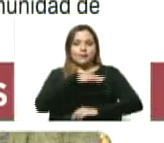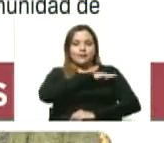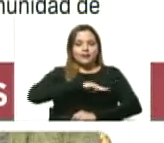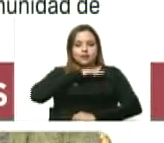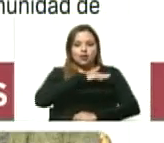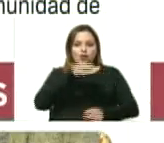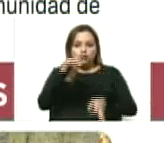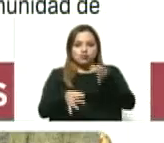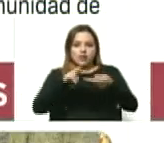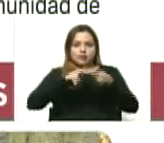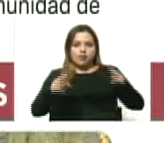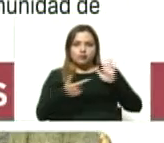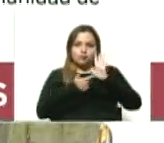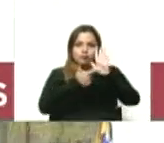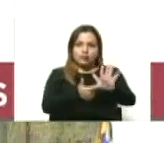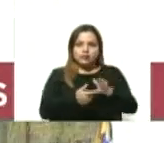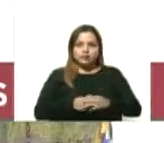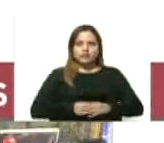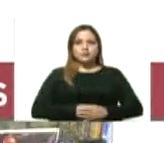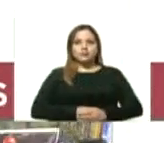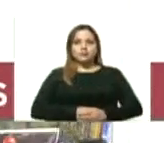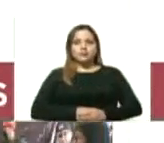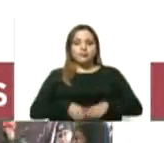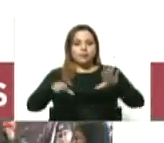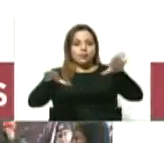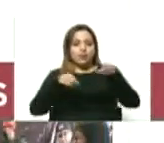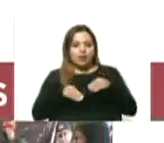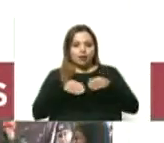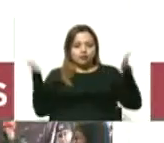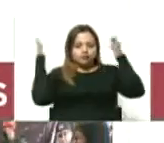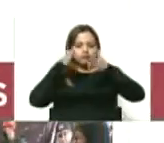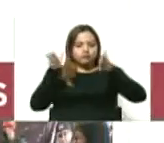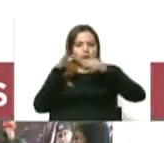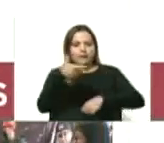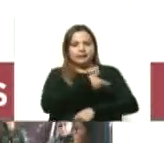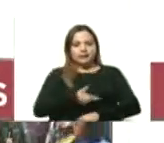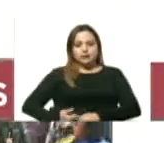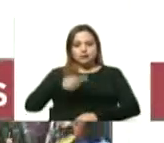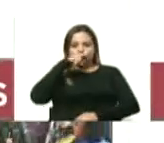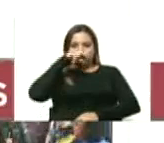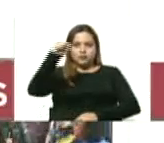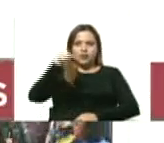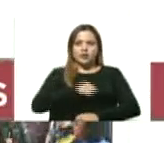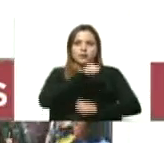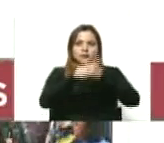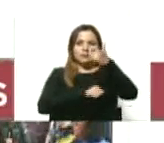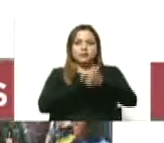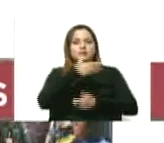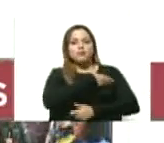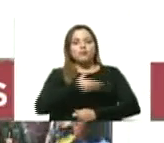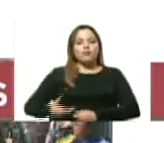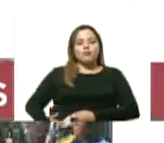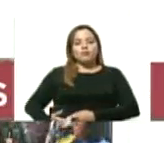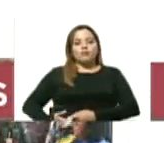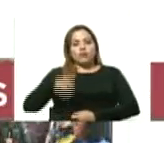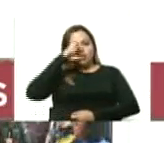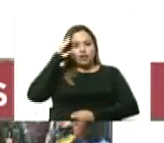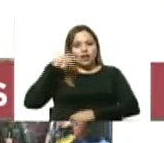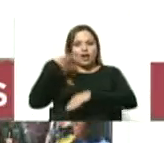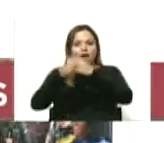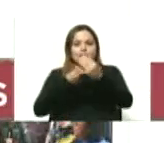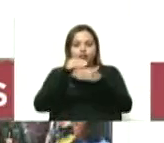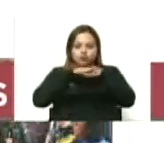se manifiesta tensión. Siguiendo los lineamientos de nuestro presidente Nicolás Maduro, la vicepresidenta de la República, Delcy Rodríguez, realiza el despliegue